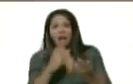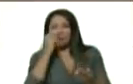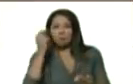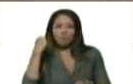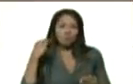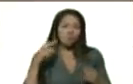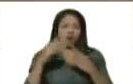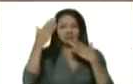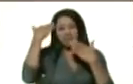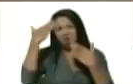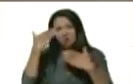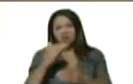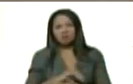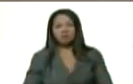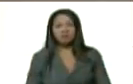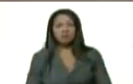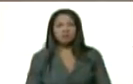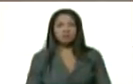CPT,